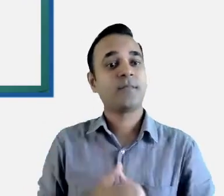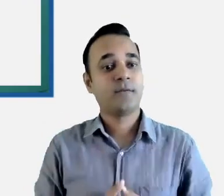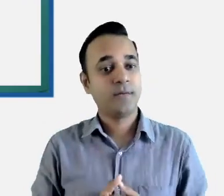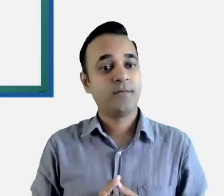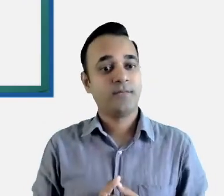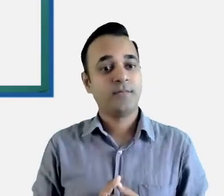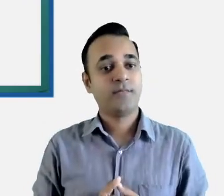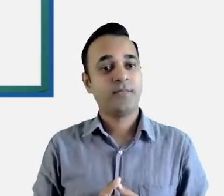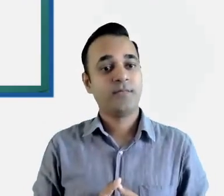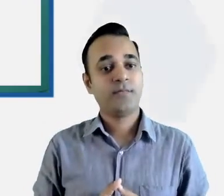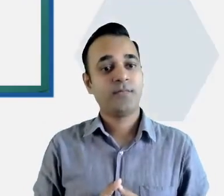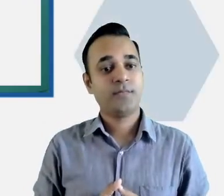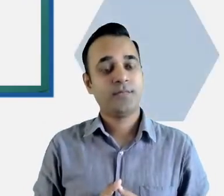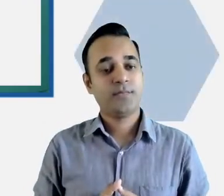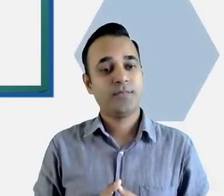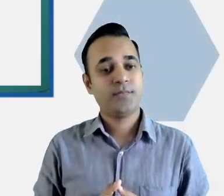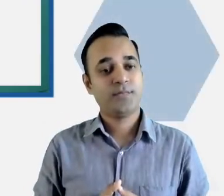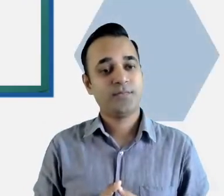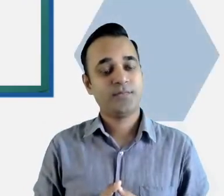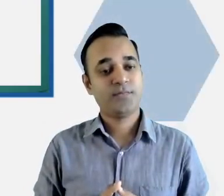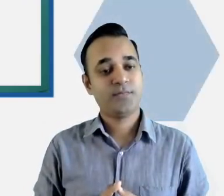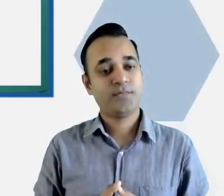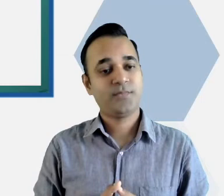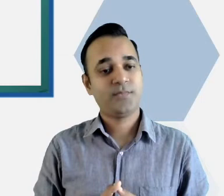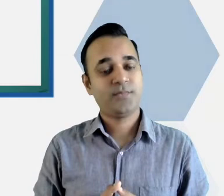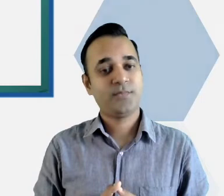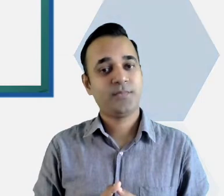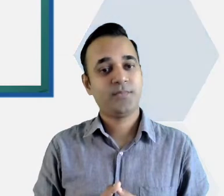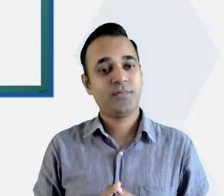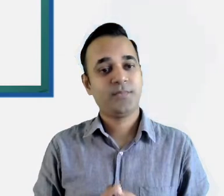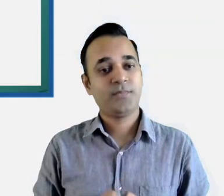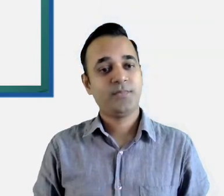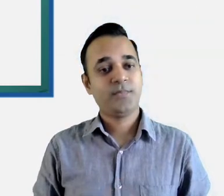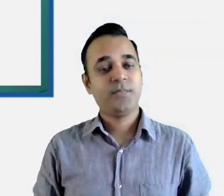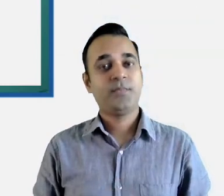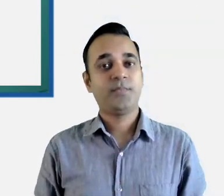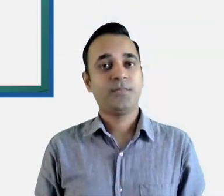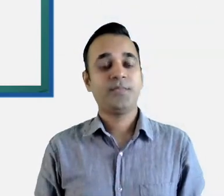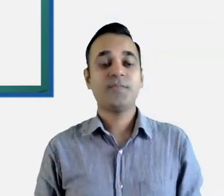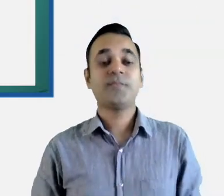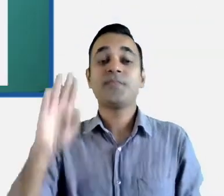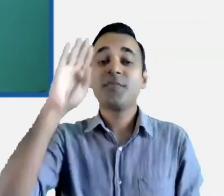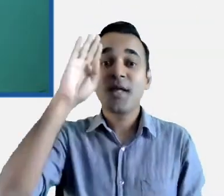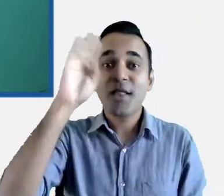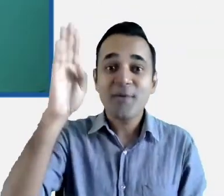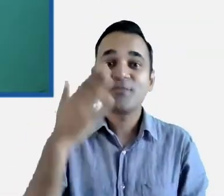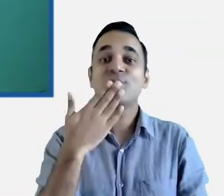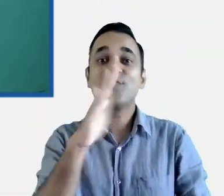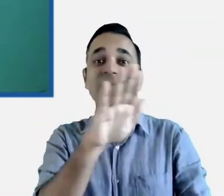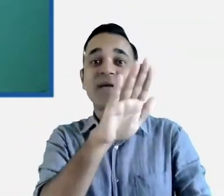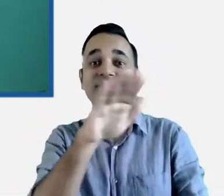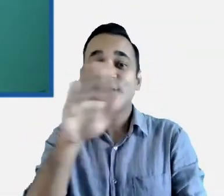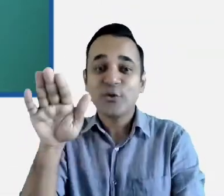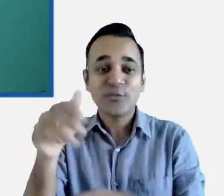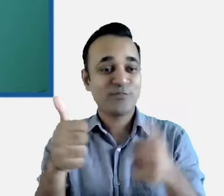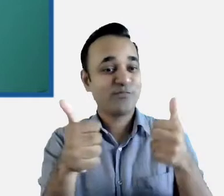Sí, hola, buenas tardes. Para mí es un honor y un gusto estar con ustedes la tarde de hoy para